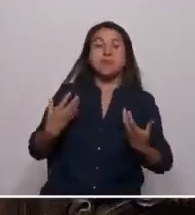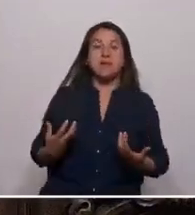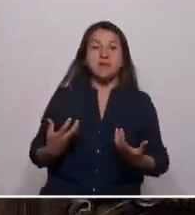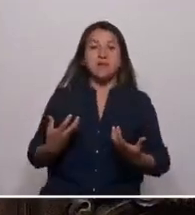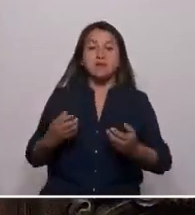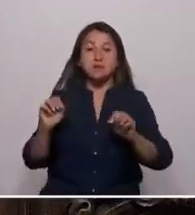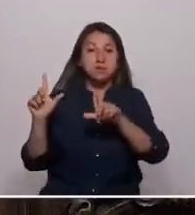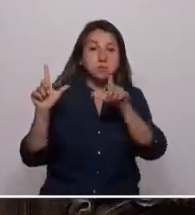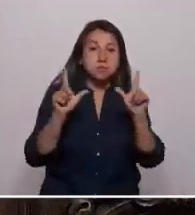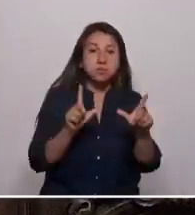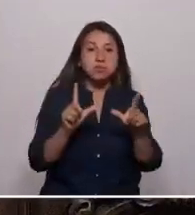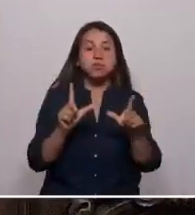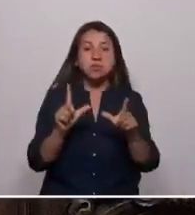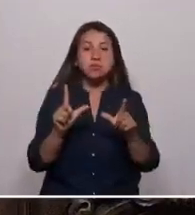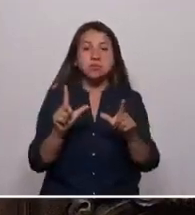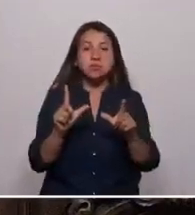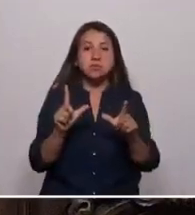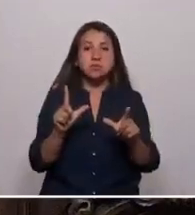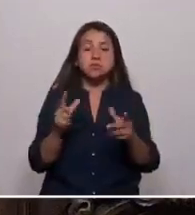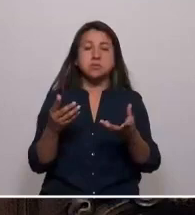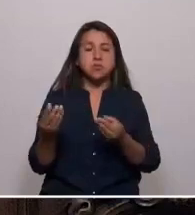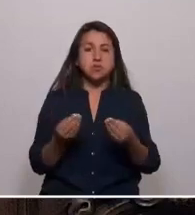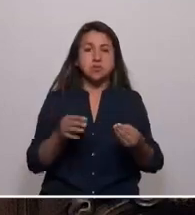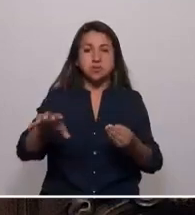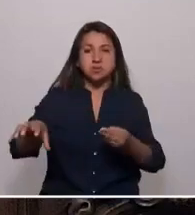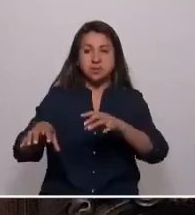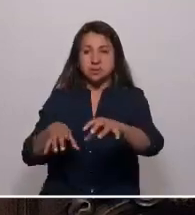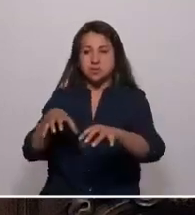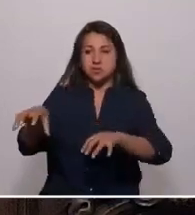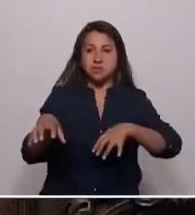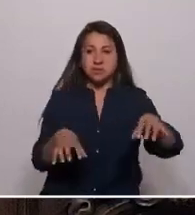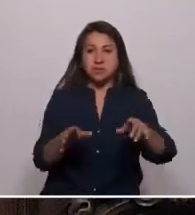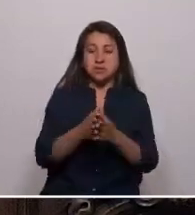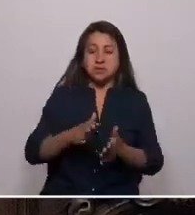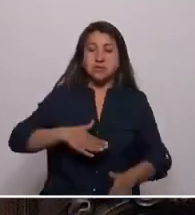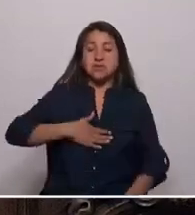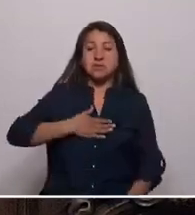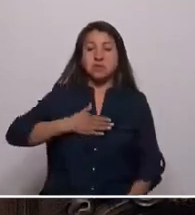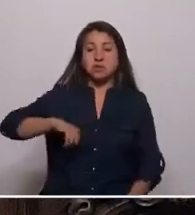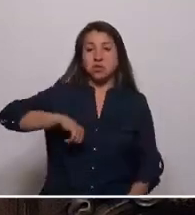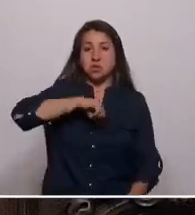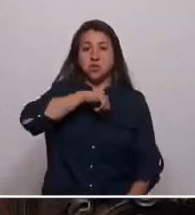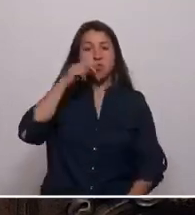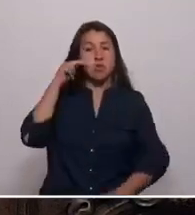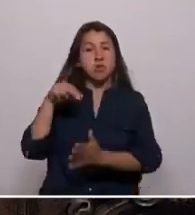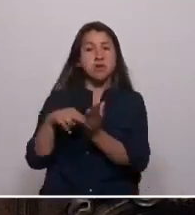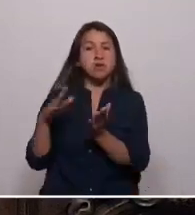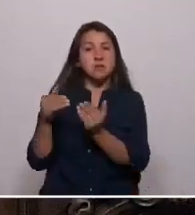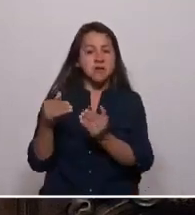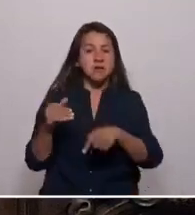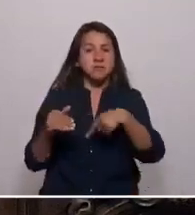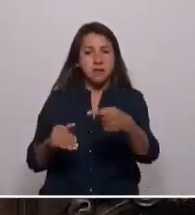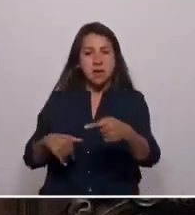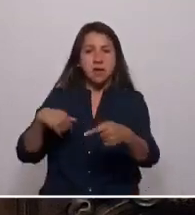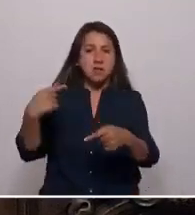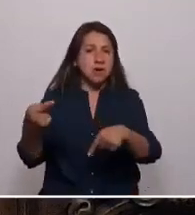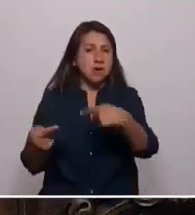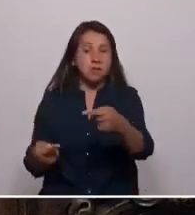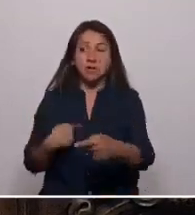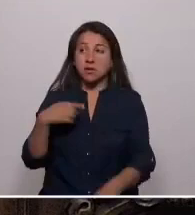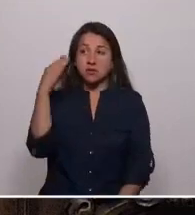posiciones intransigentes han estado transformando este sentimiento de orgullo y esperanza en una seguidilla de señales de